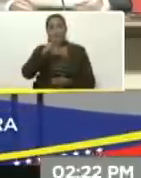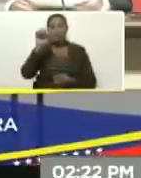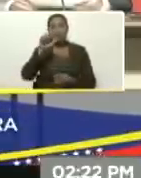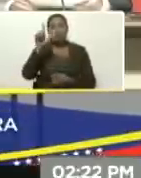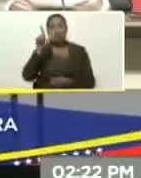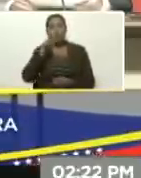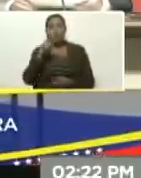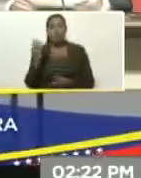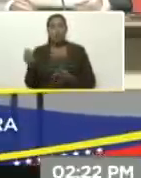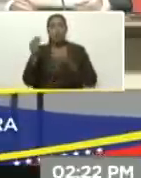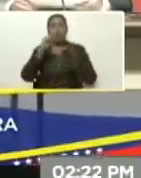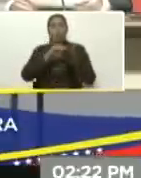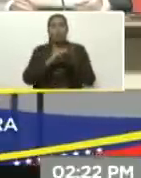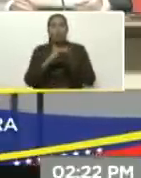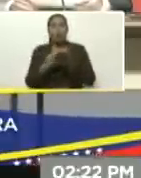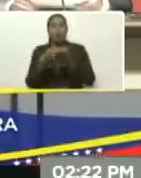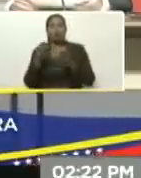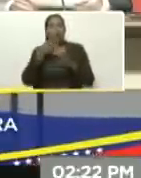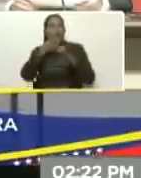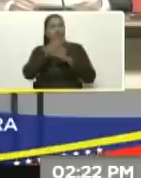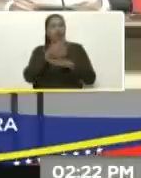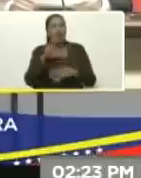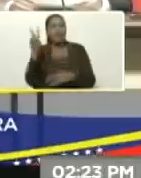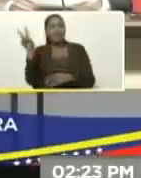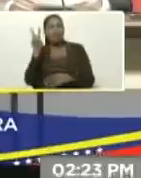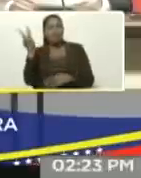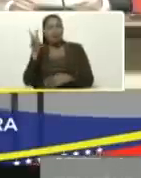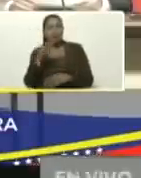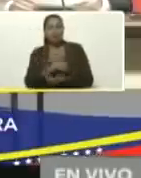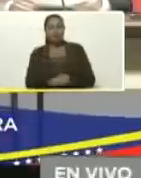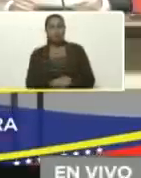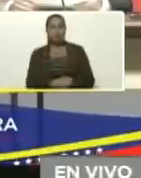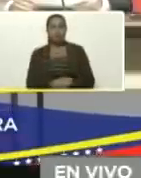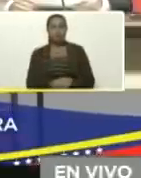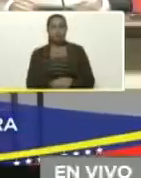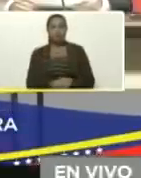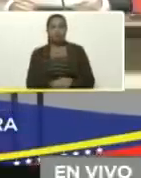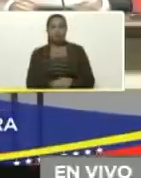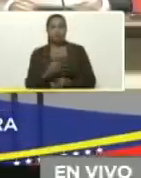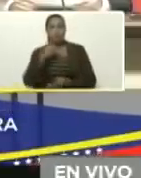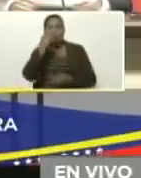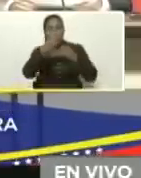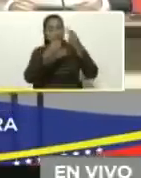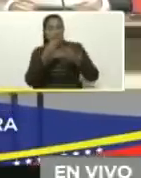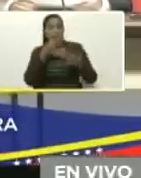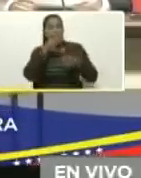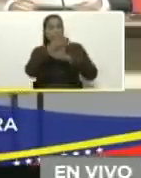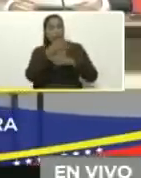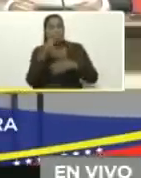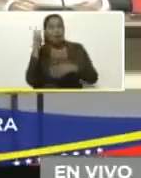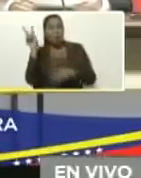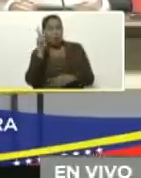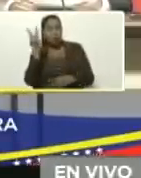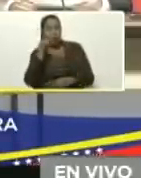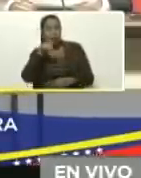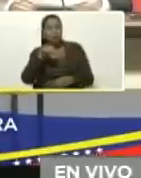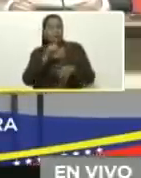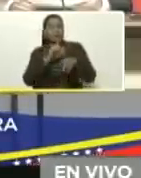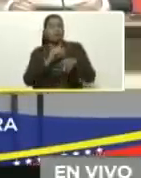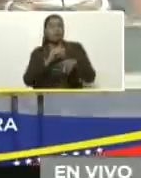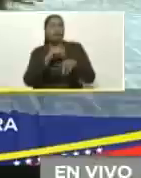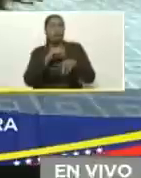vamos a devolver esta visita y vamos a visitar a Venezuela y durante este